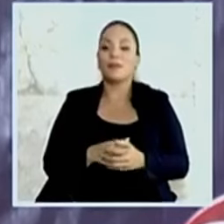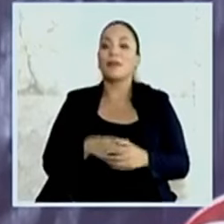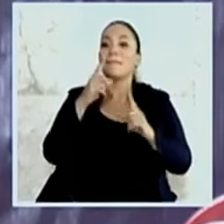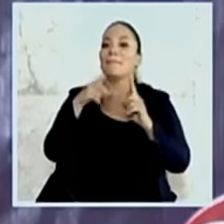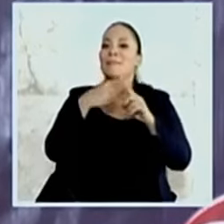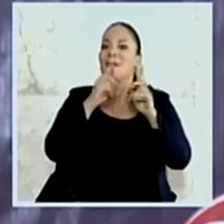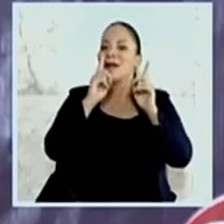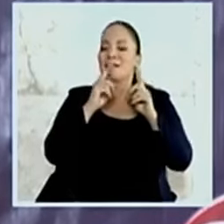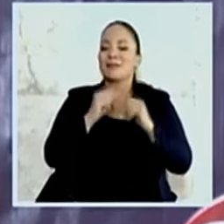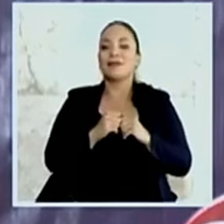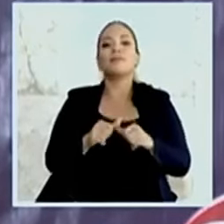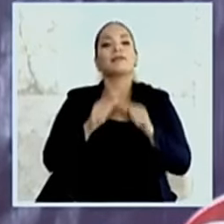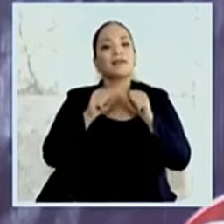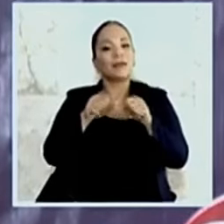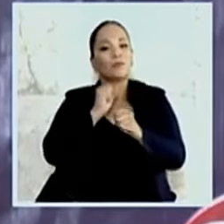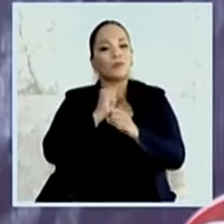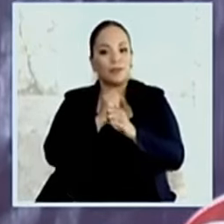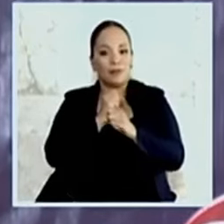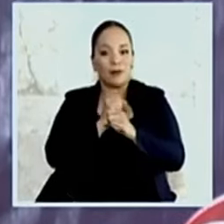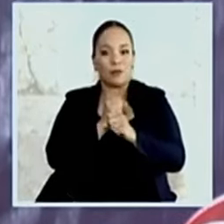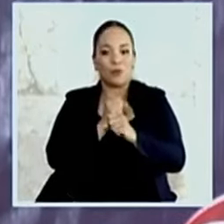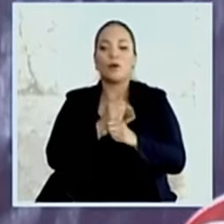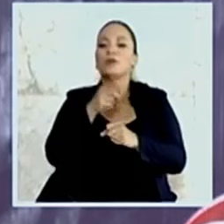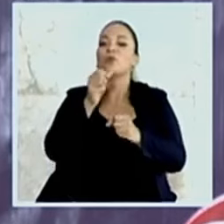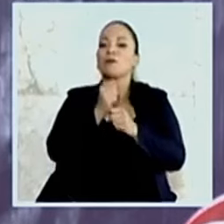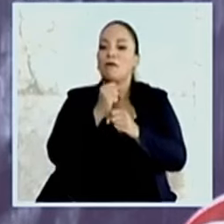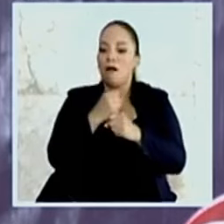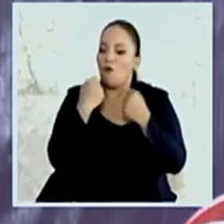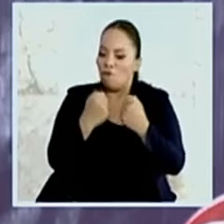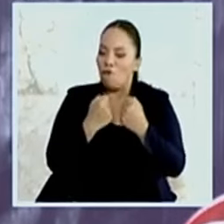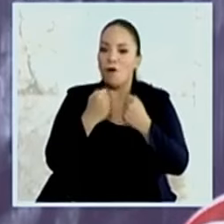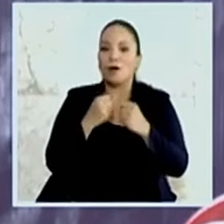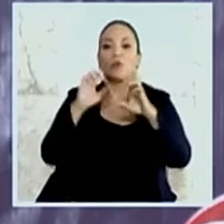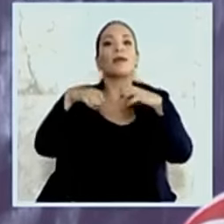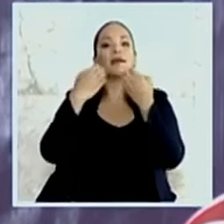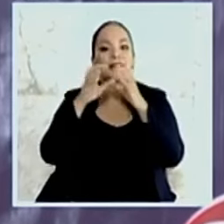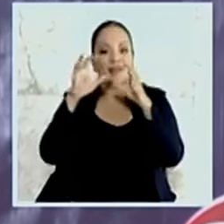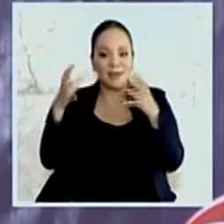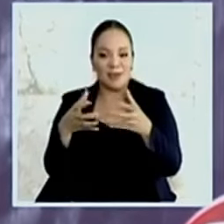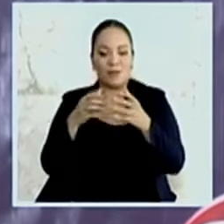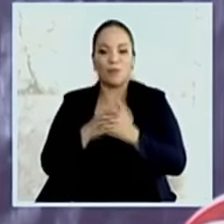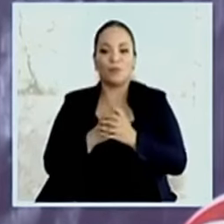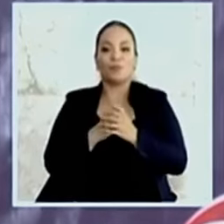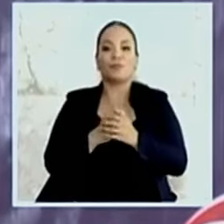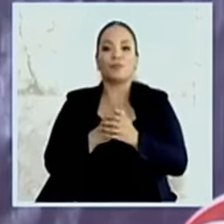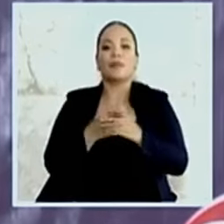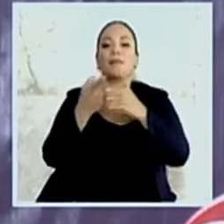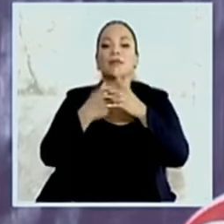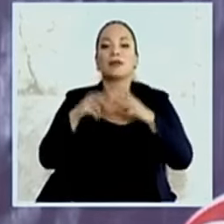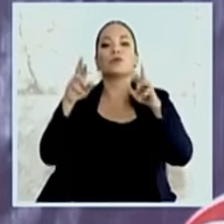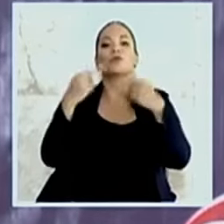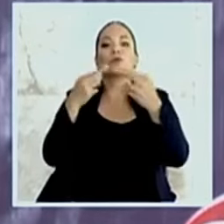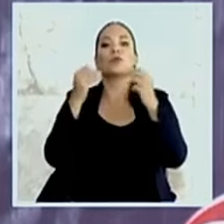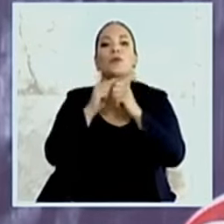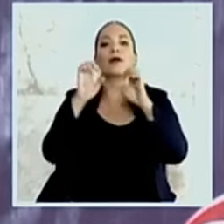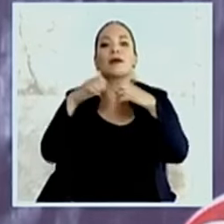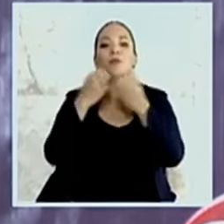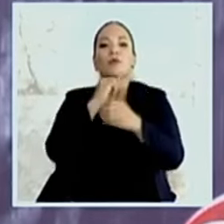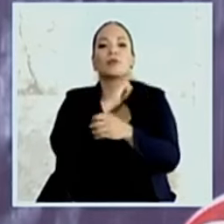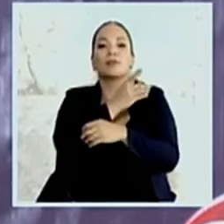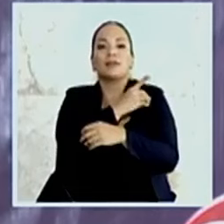tiene 2.600 espacios adicionales en ese horario para poder atender sus listas de espera. Y ahí no termina todo, don Rodrigo.